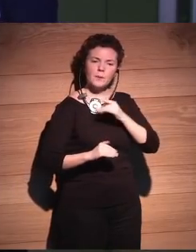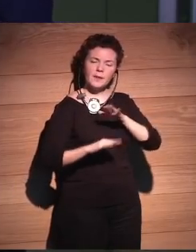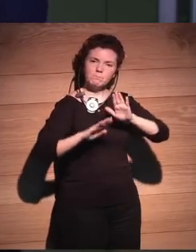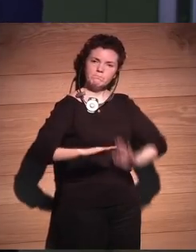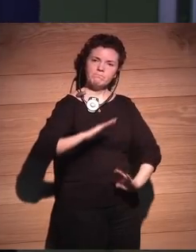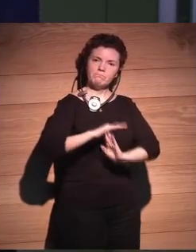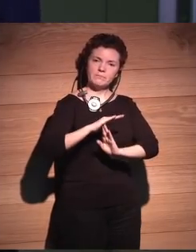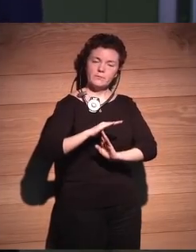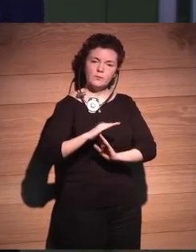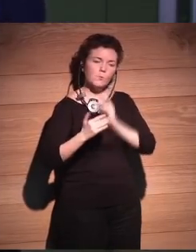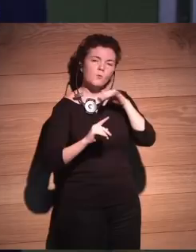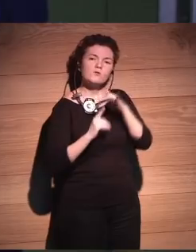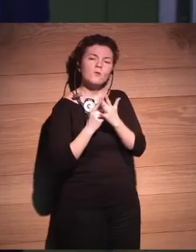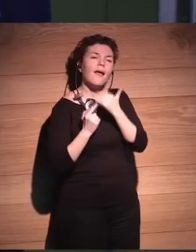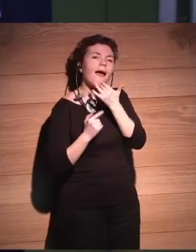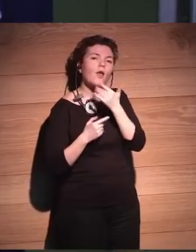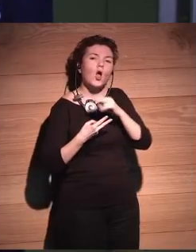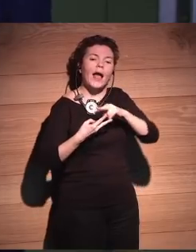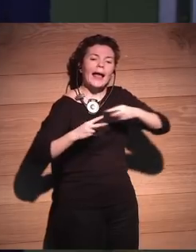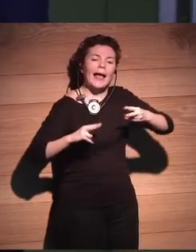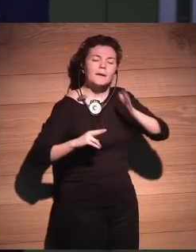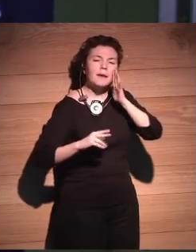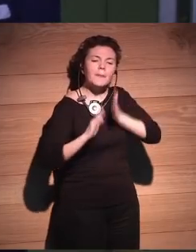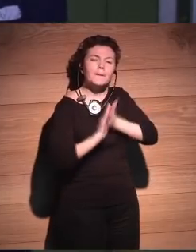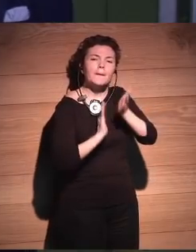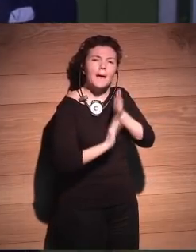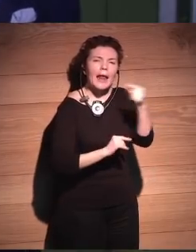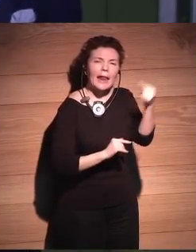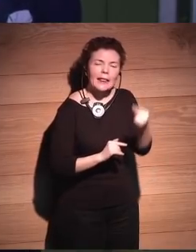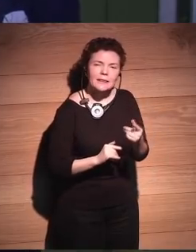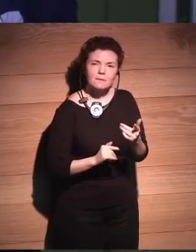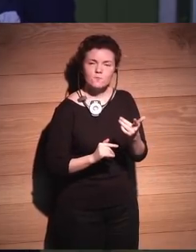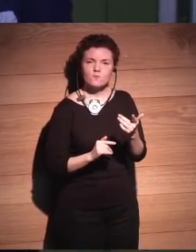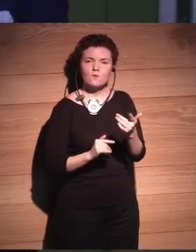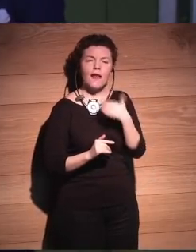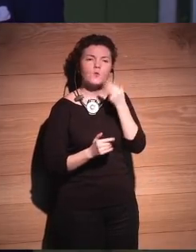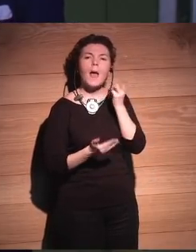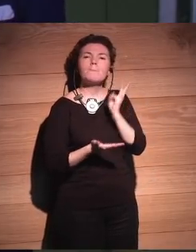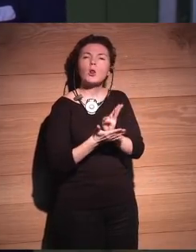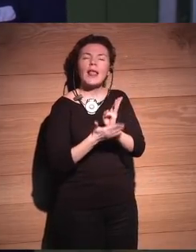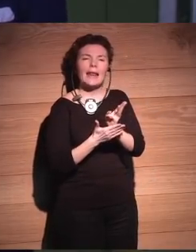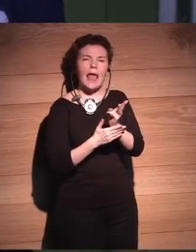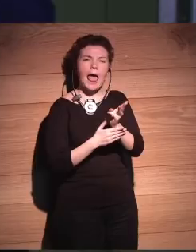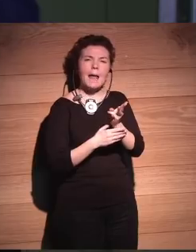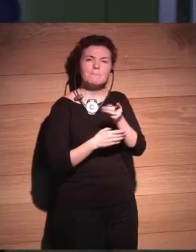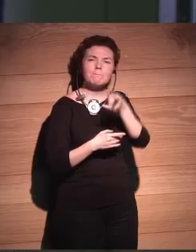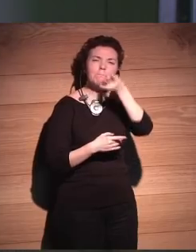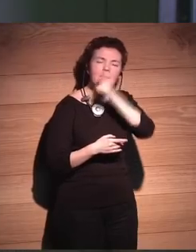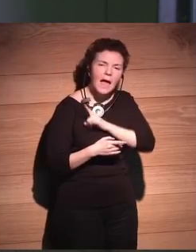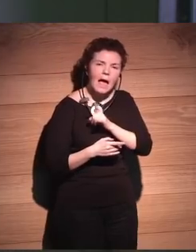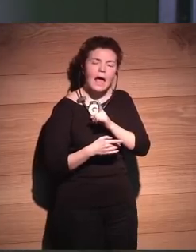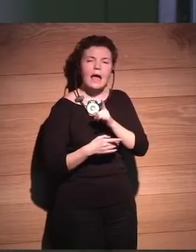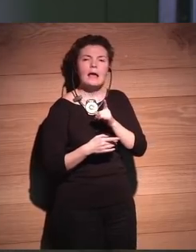por ejemplo, donde tengamos genes que estén expresándose de forma incorrecta, una proteína defectuosa que a lo mejor esté